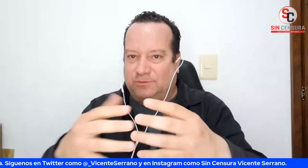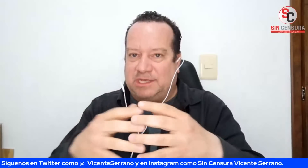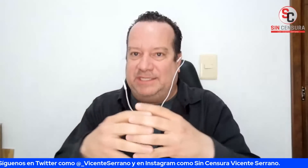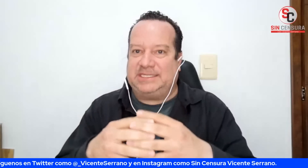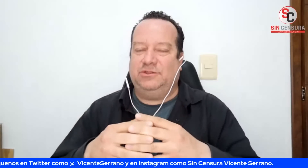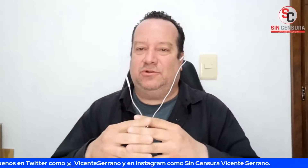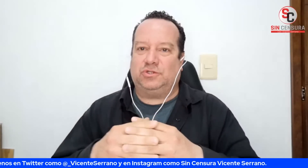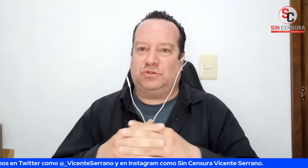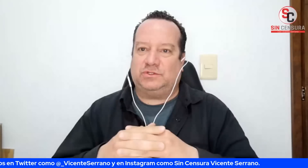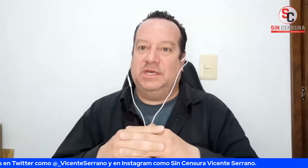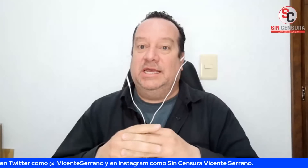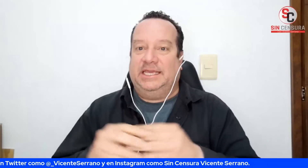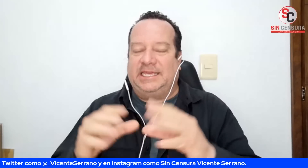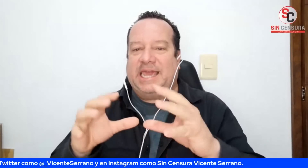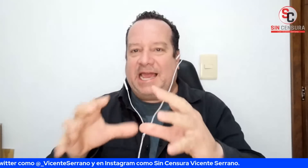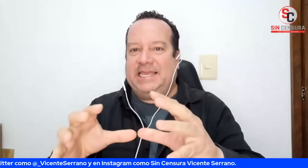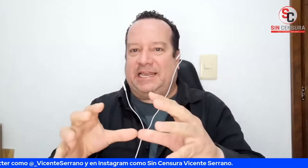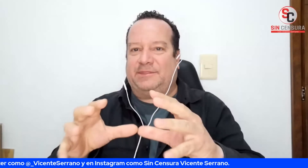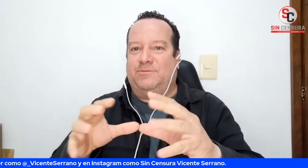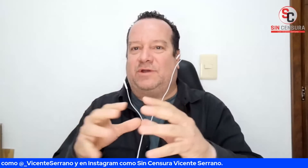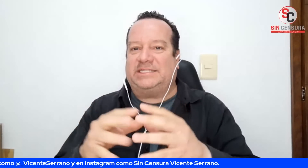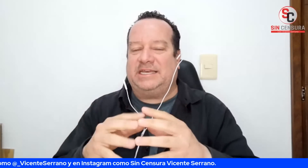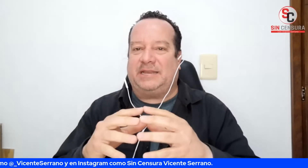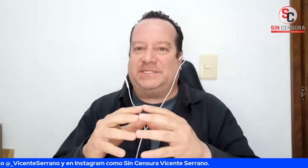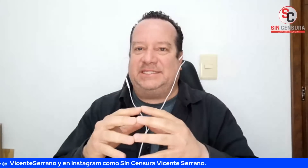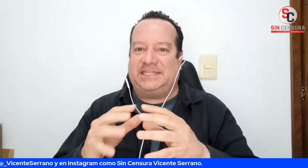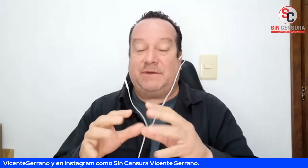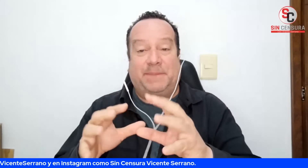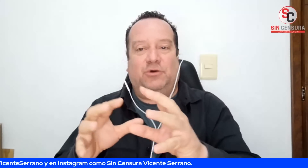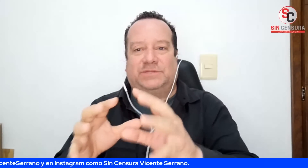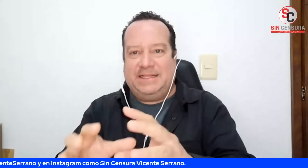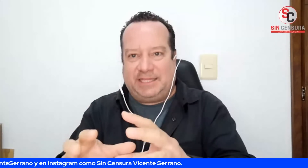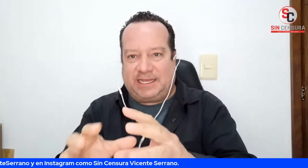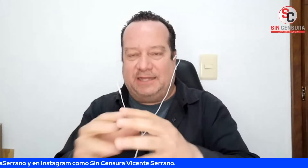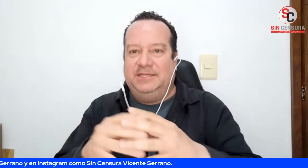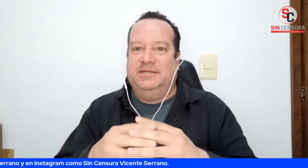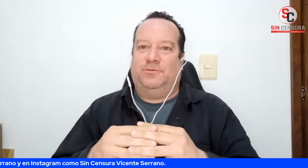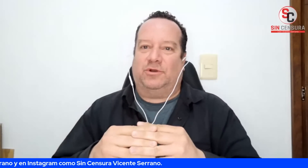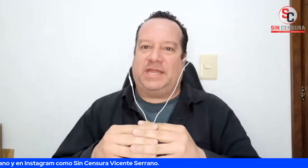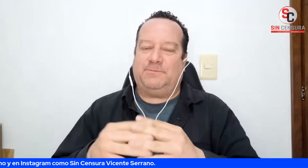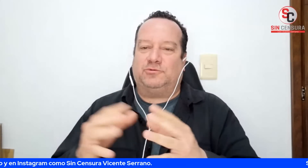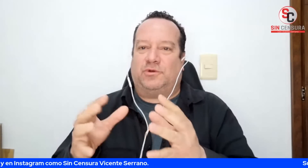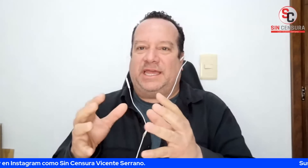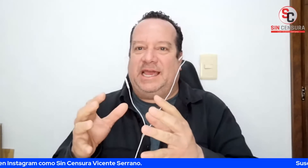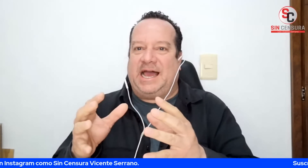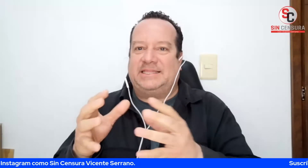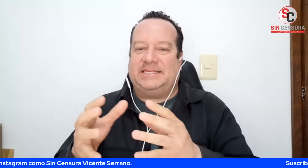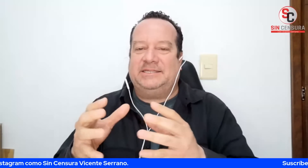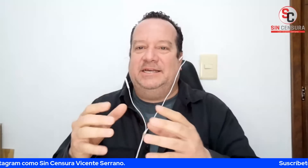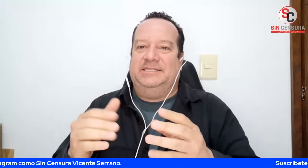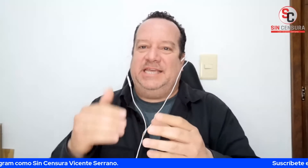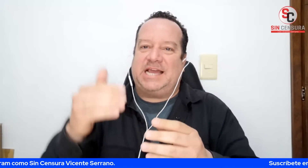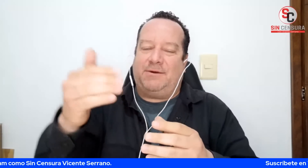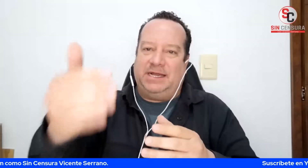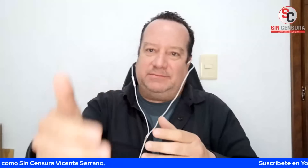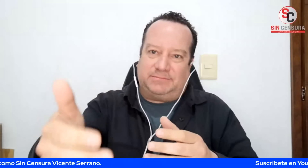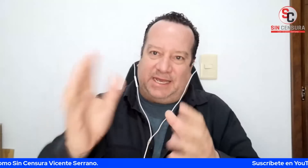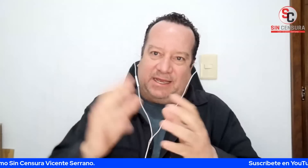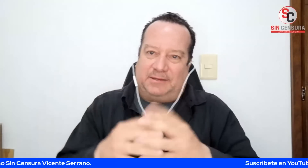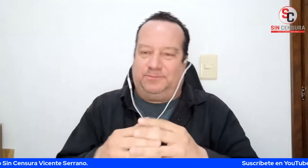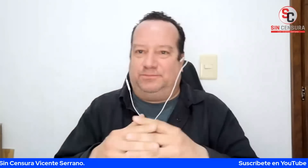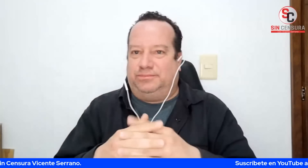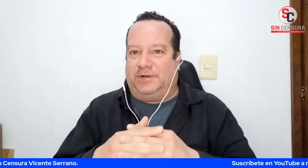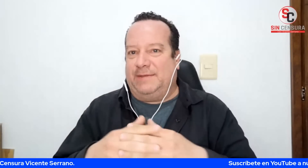bueno que estamos avanzando nosotros, y que haya democracia representativa, pero auténtica. ¿Por qué? Pues porque antes